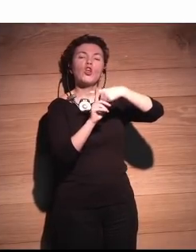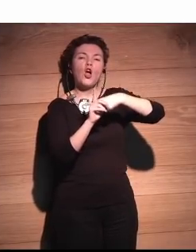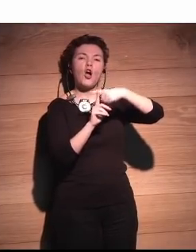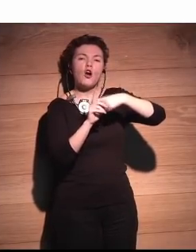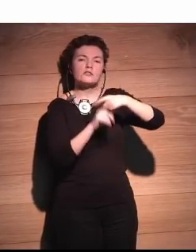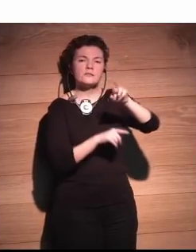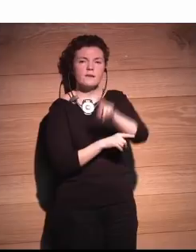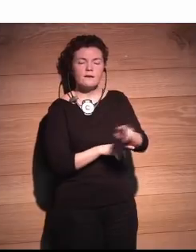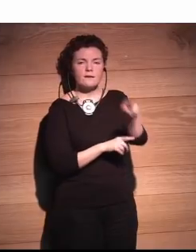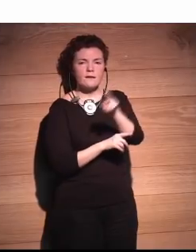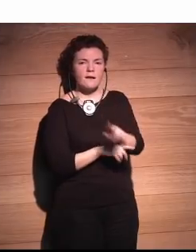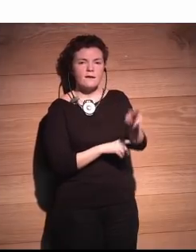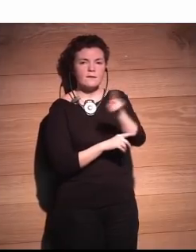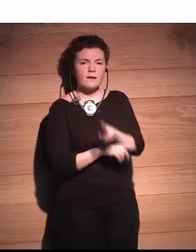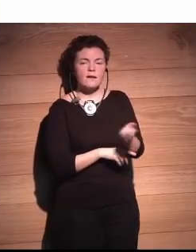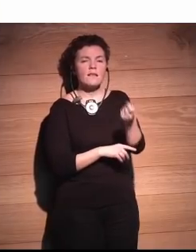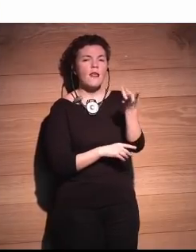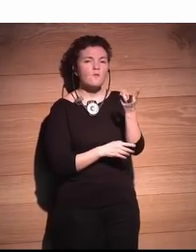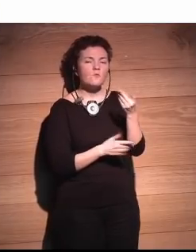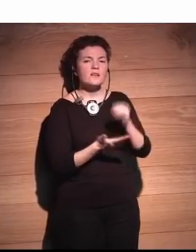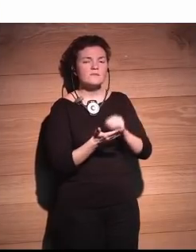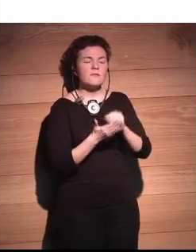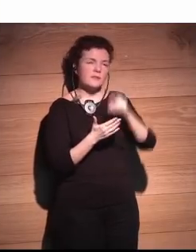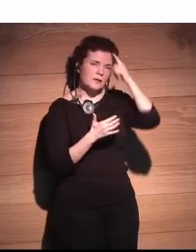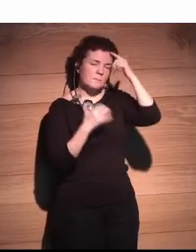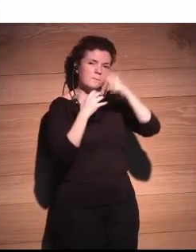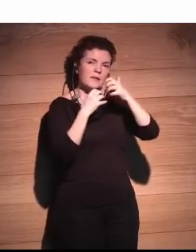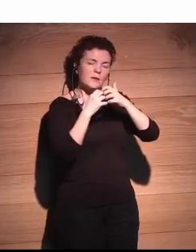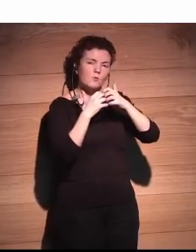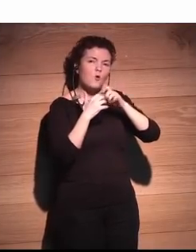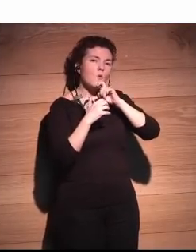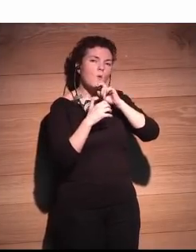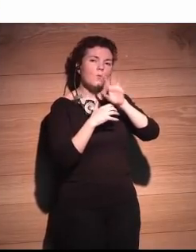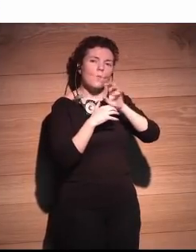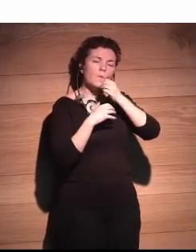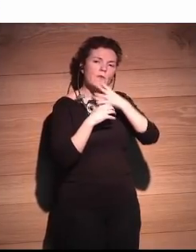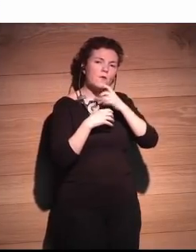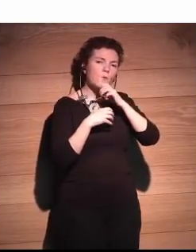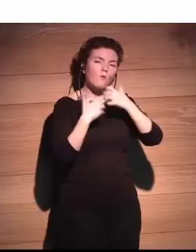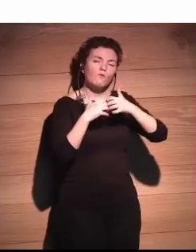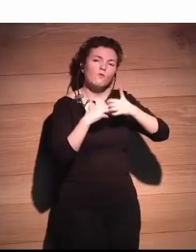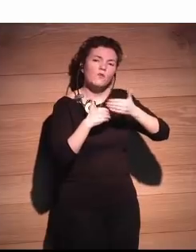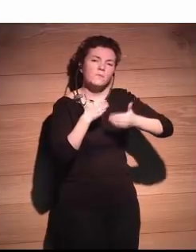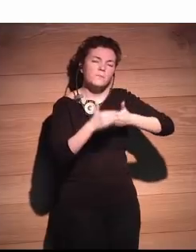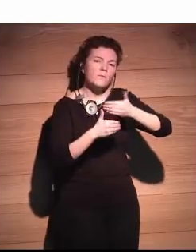de forma repetida y algunos de los mecanismos que hay en el cerebro en la medida en que